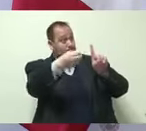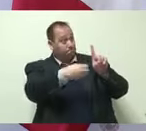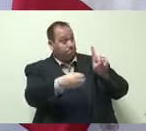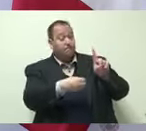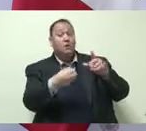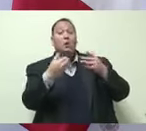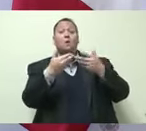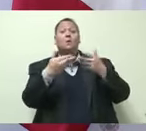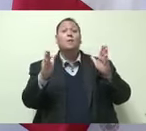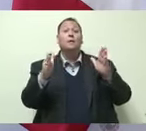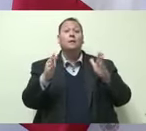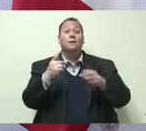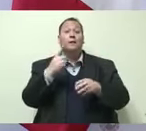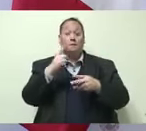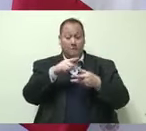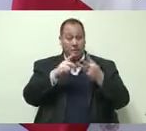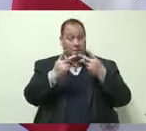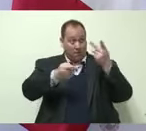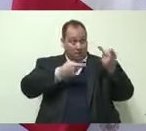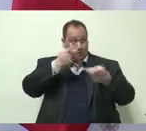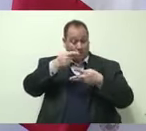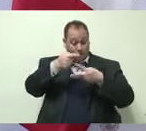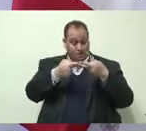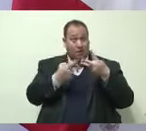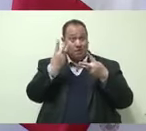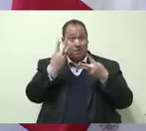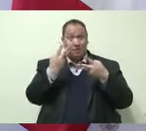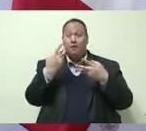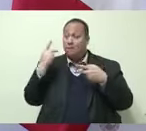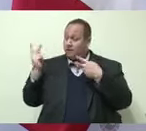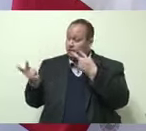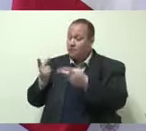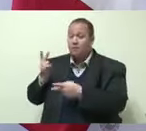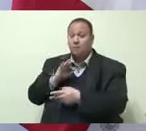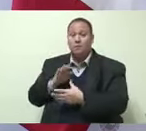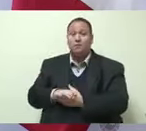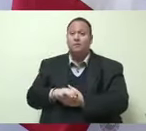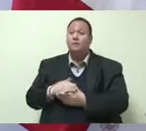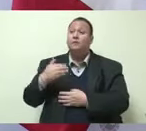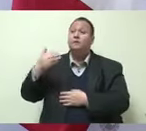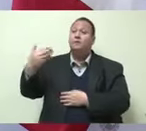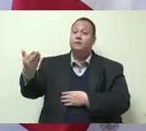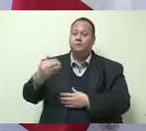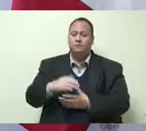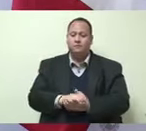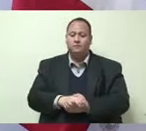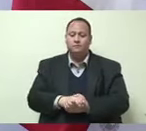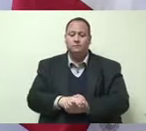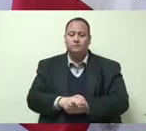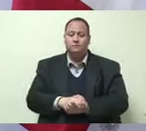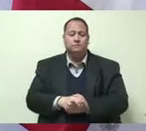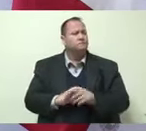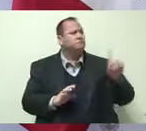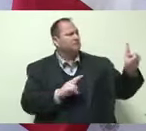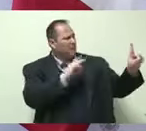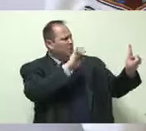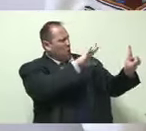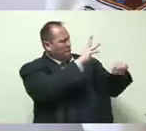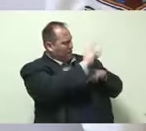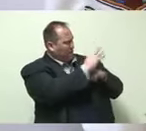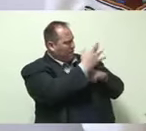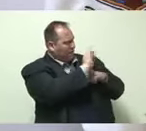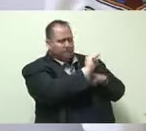Vamos a abrir una ronda de preguntas para que puedan estar preguntando. Empezamos no primero con Ana Julia. Director, si permite.